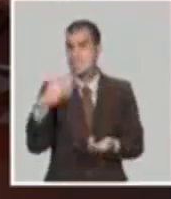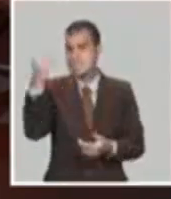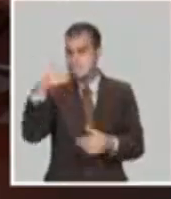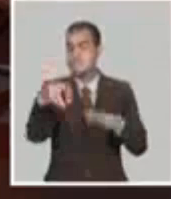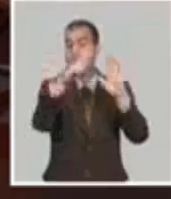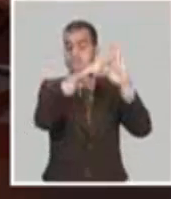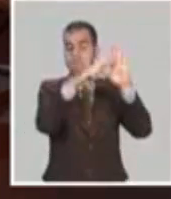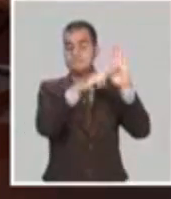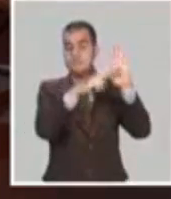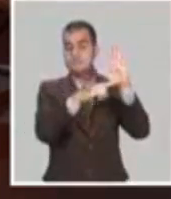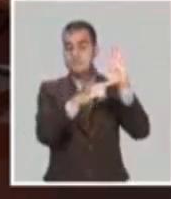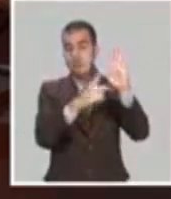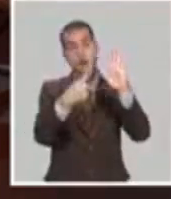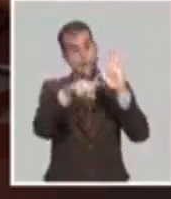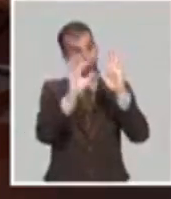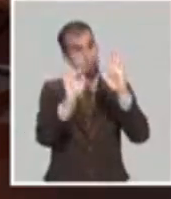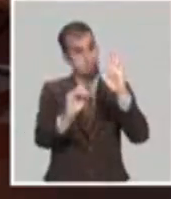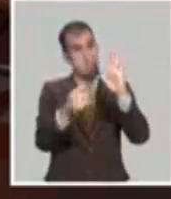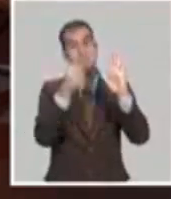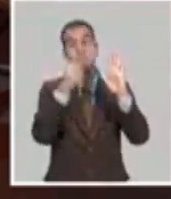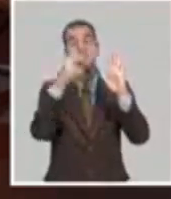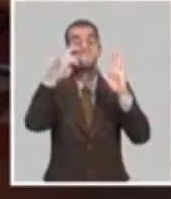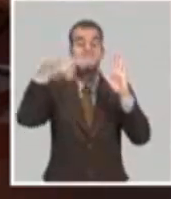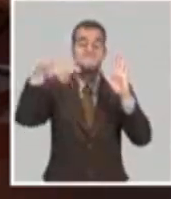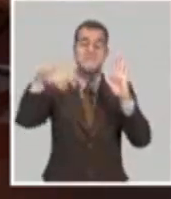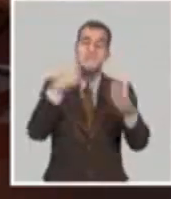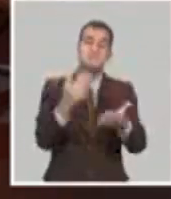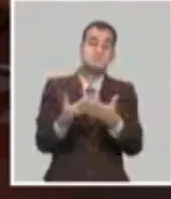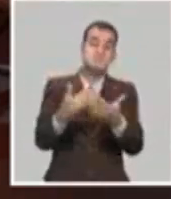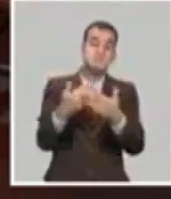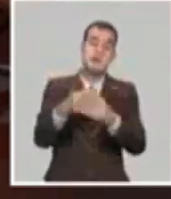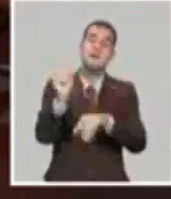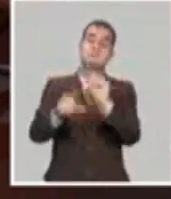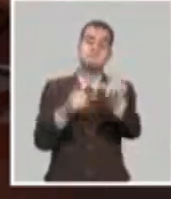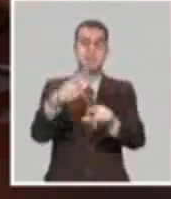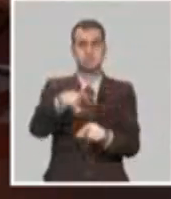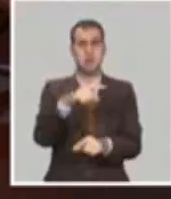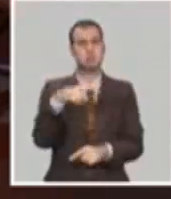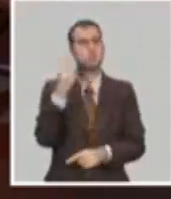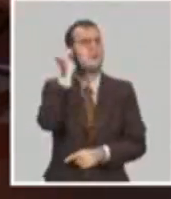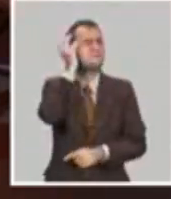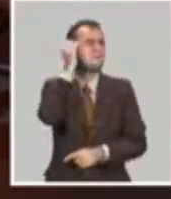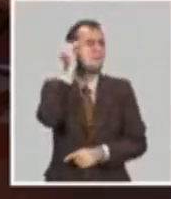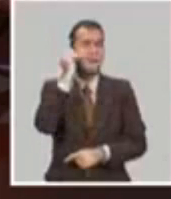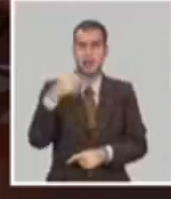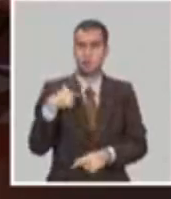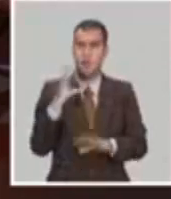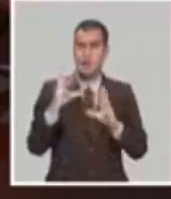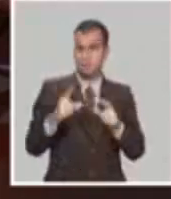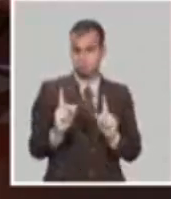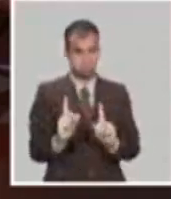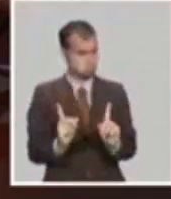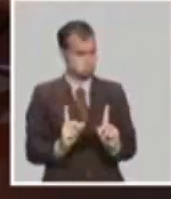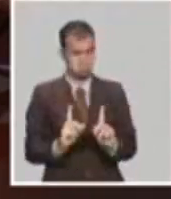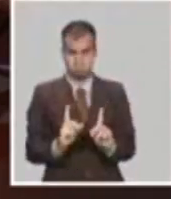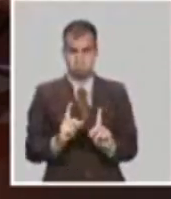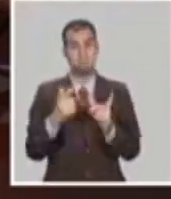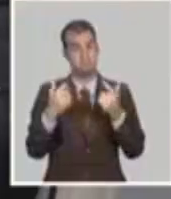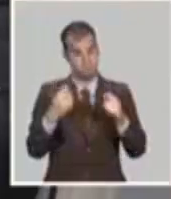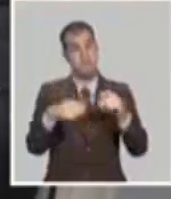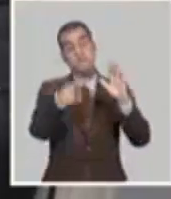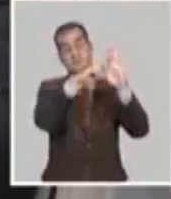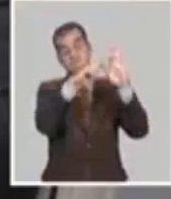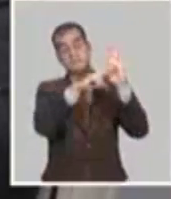están aprobados para las investigaciones en seres humanos, es decir, no hay nada improvisado por detrás de lo que vamos a hacer. Cuenta con procedimientos